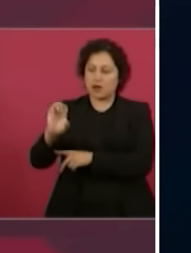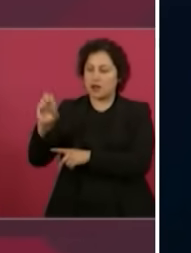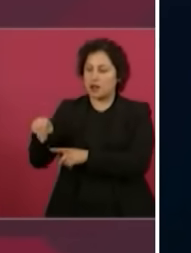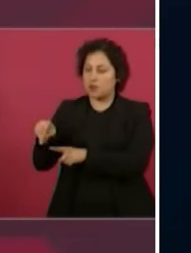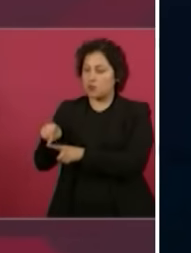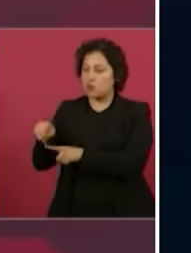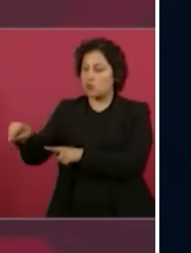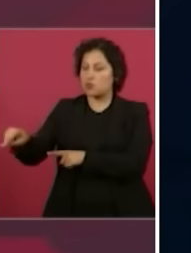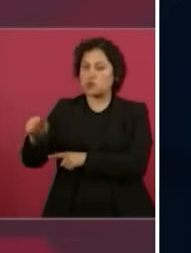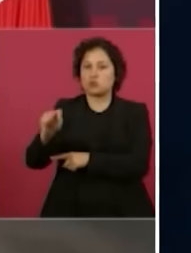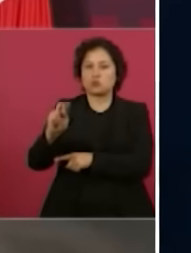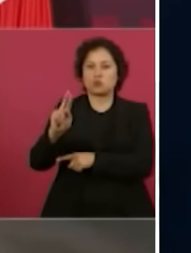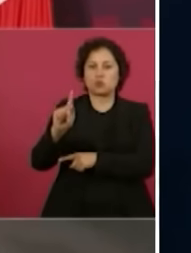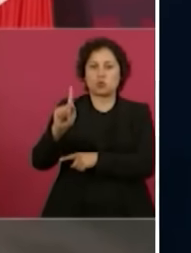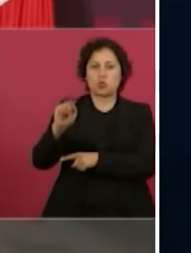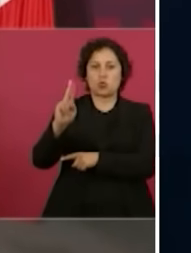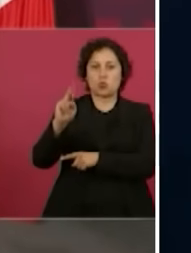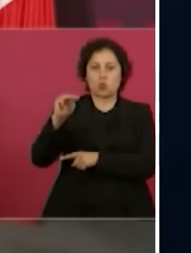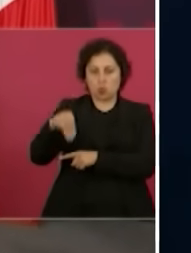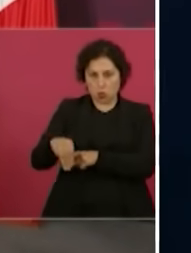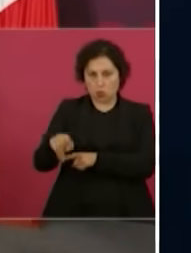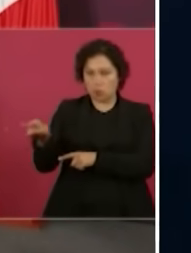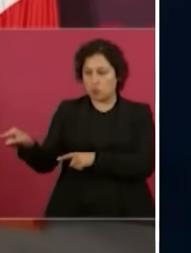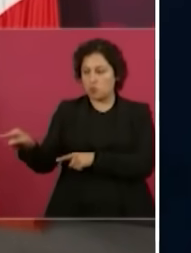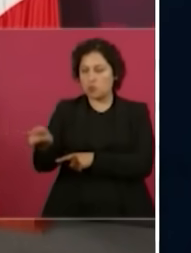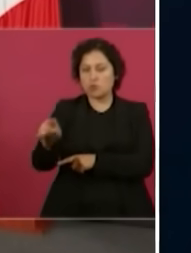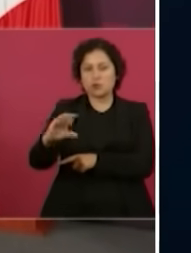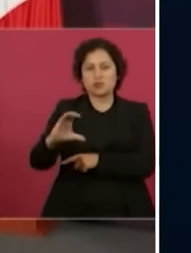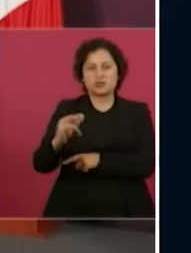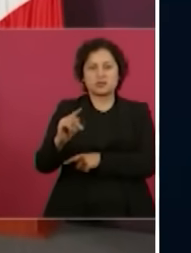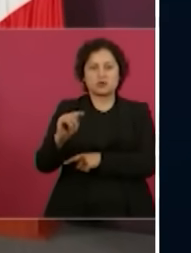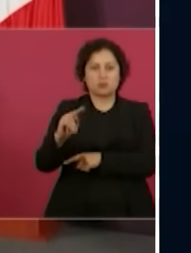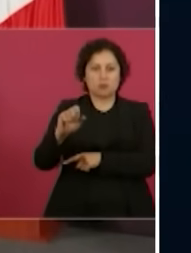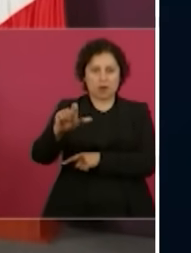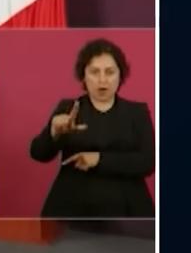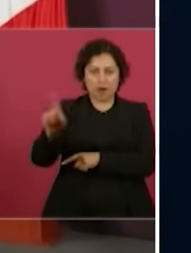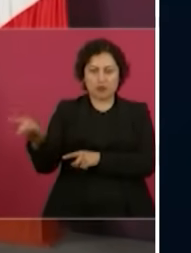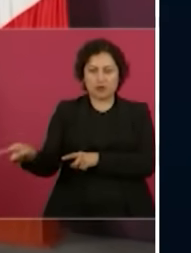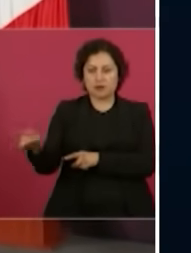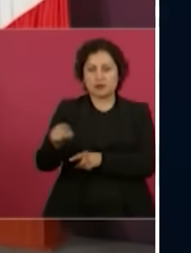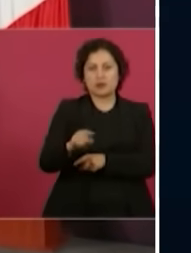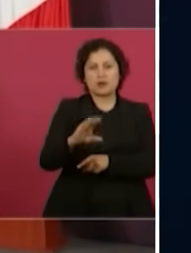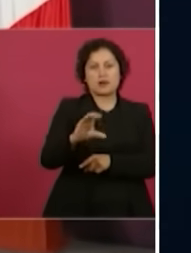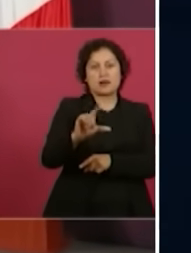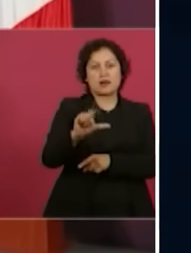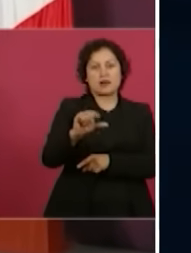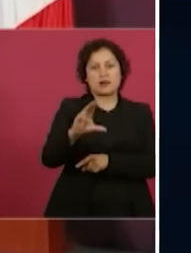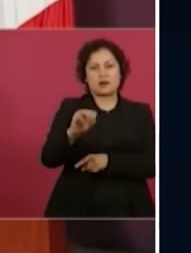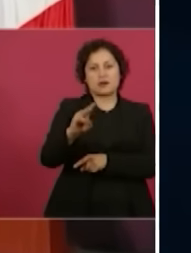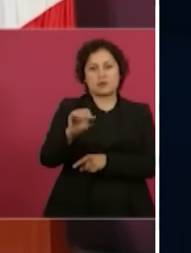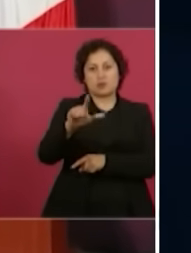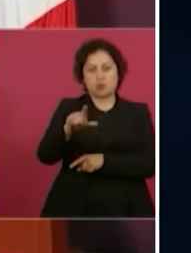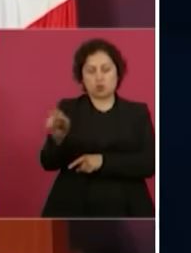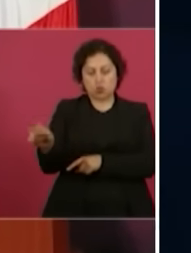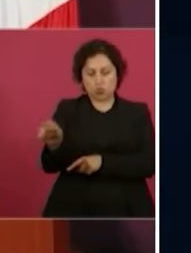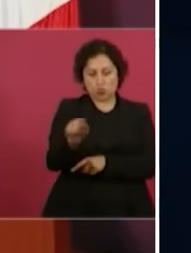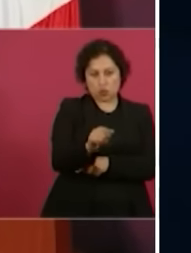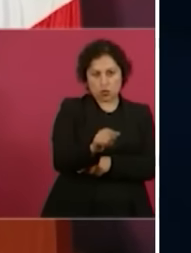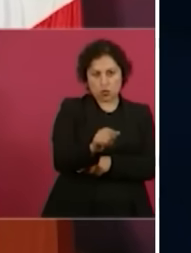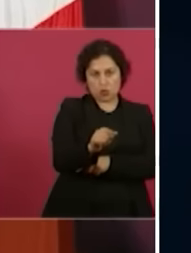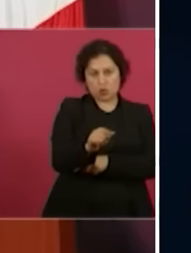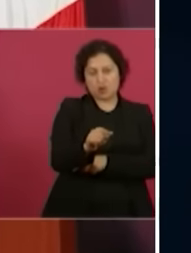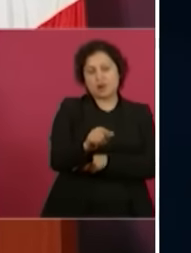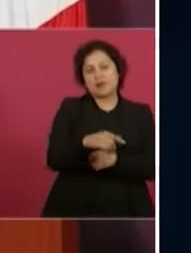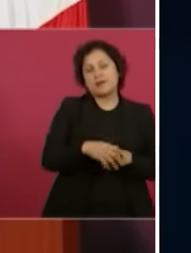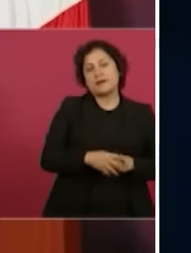el presidente ha dicho que el aeropuerto Felipe Ángeles es de primera y uno de los mejores del mundo el presidente una forma de definir que es de primera